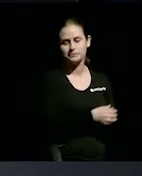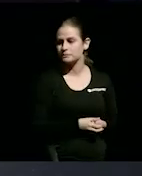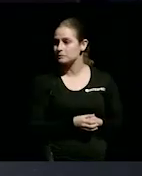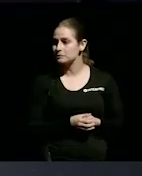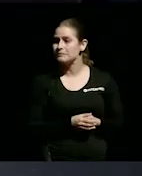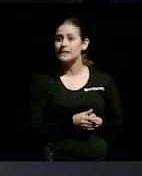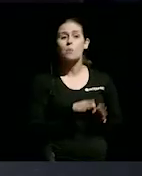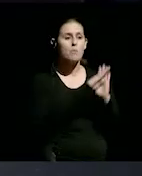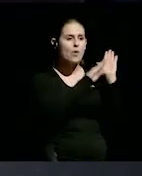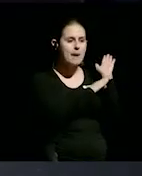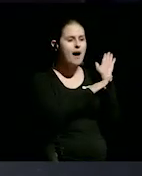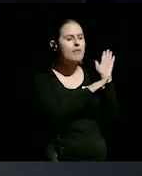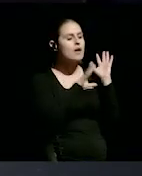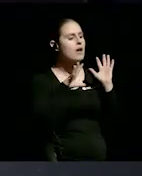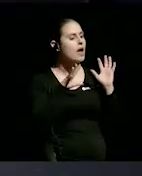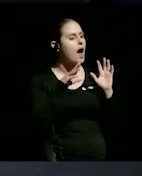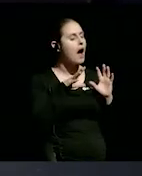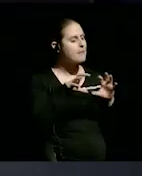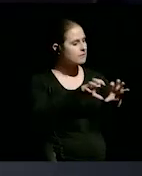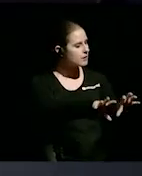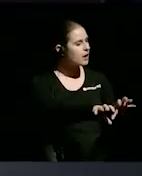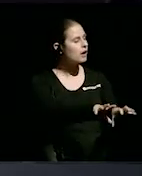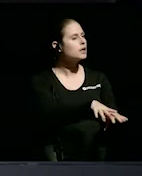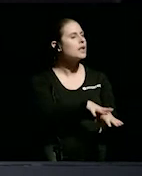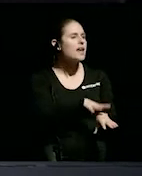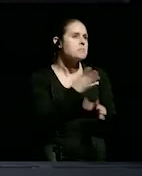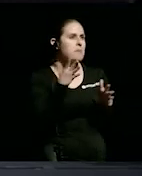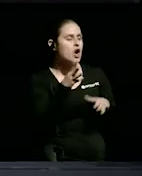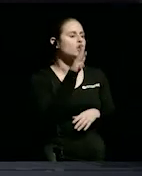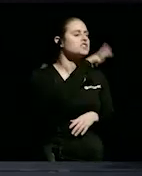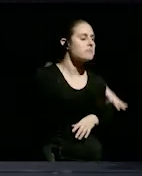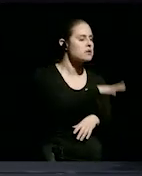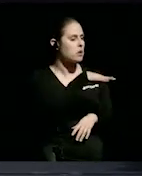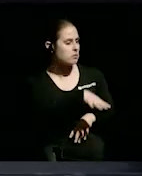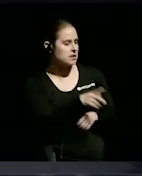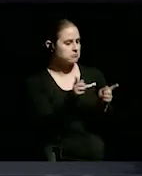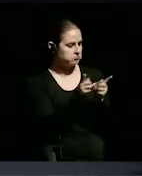Es un programa de aprendizaje de unos cuatro meses. Trabajamos